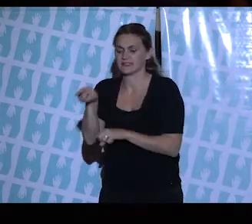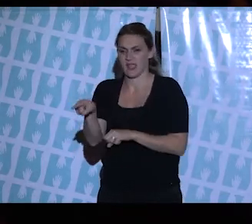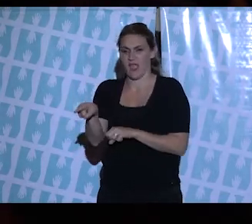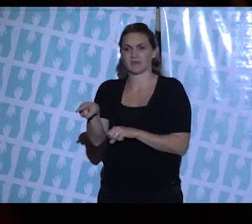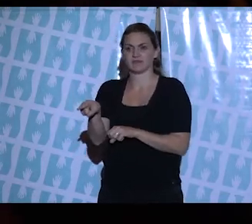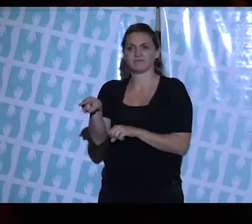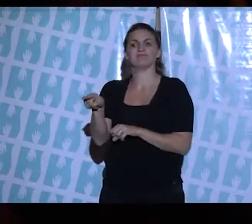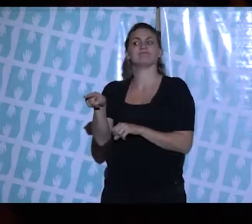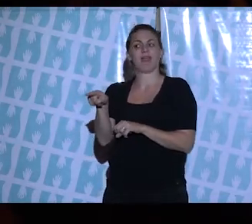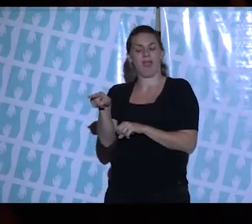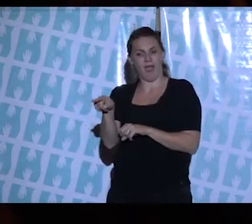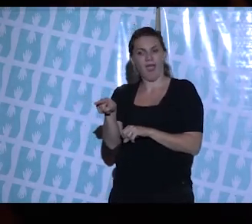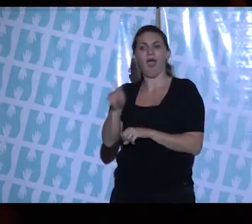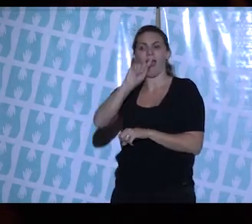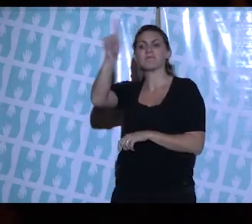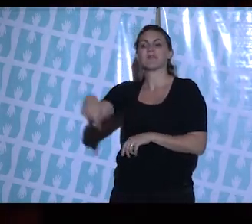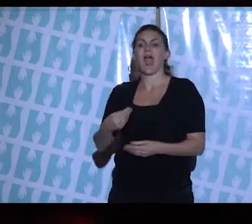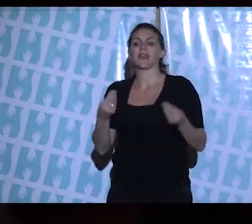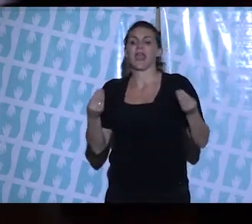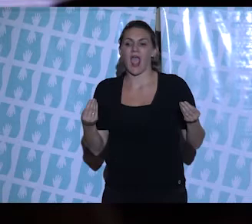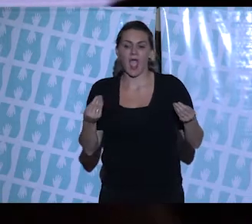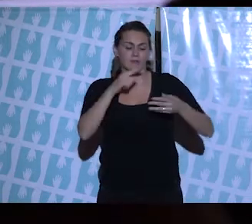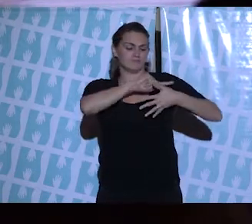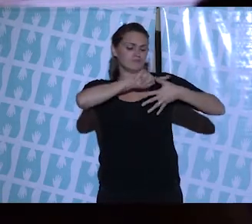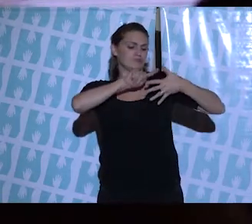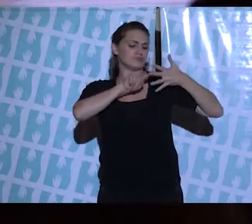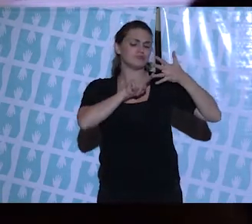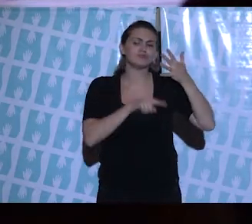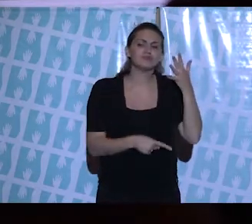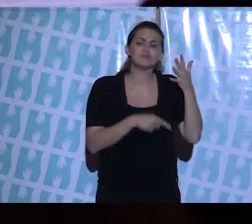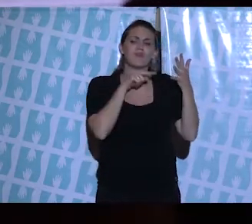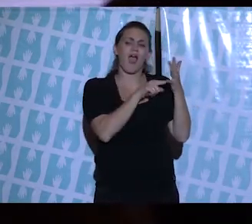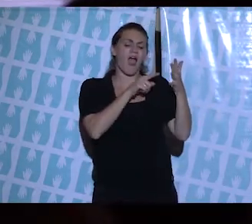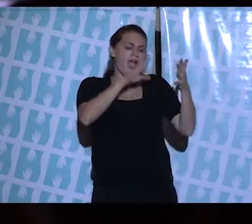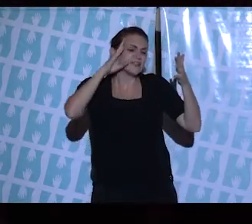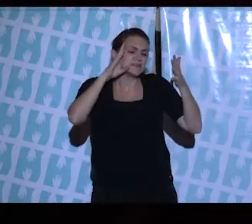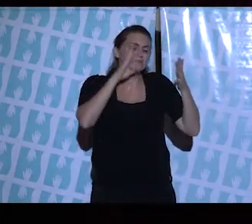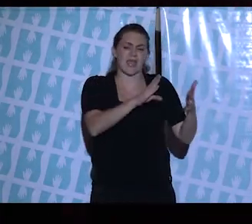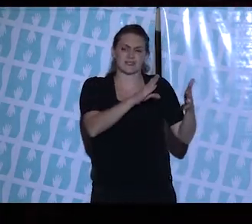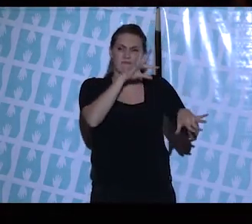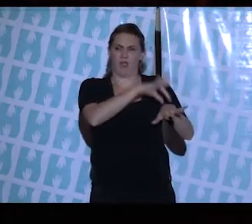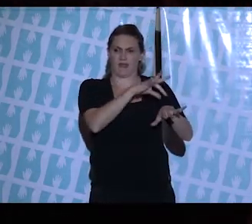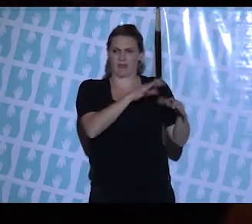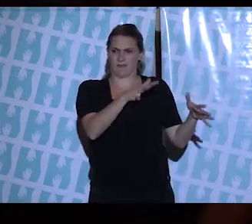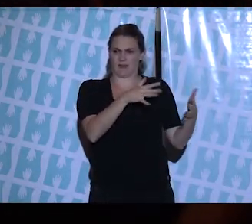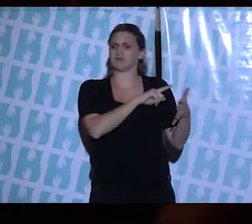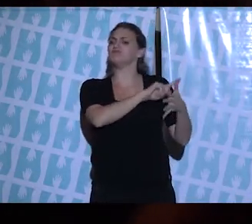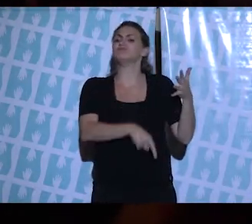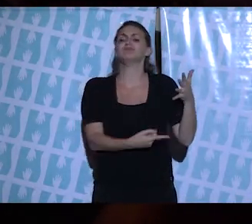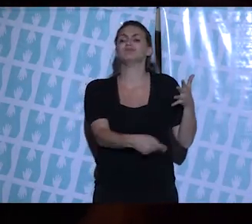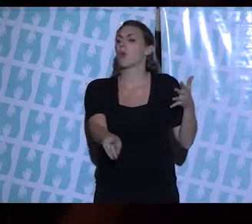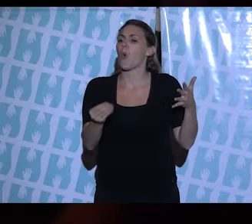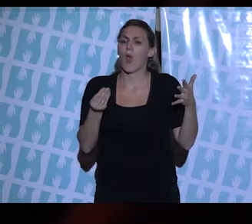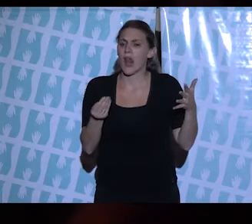gracias a eso desarrollaron criterios muy específicos. ¿Y cuáles son esos criterios?